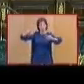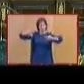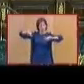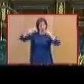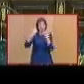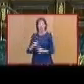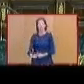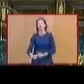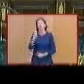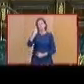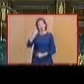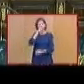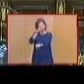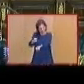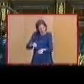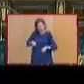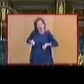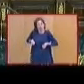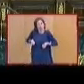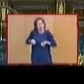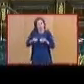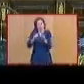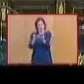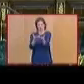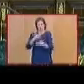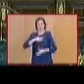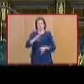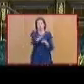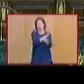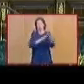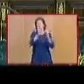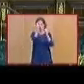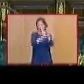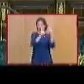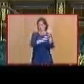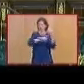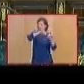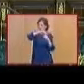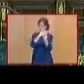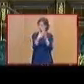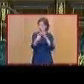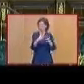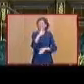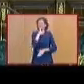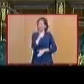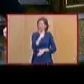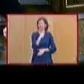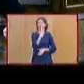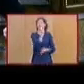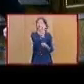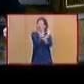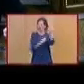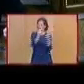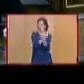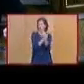solidaridad con el pueblo y la Isla del Hierro que está pasando unos momentos muy difíciles, económicos, anímicos y